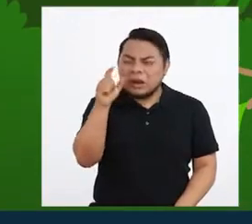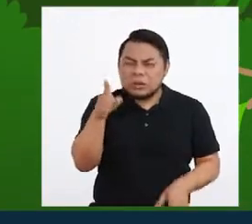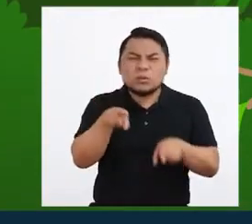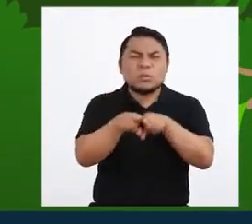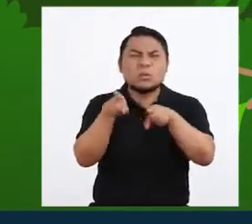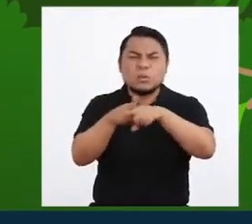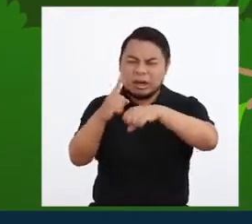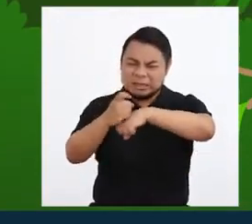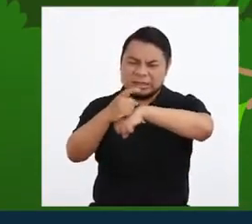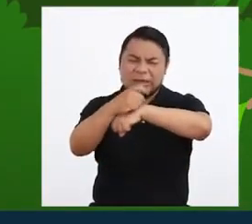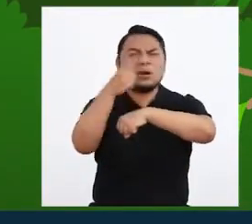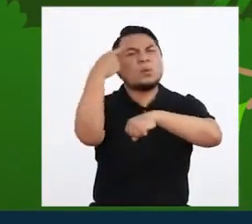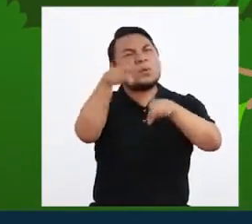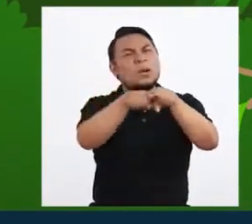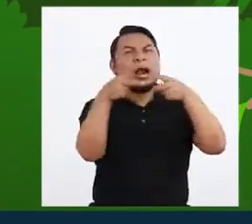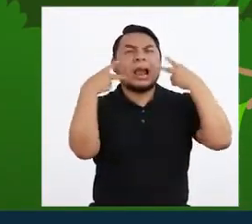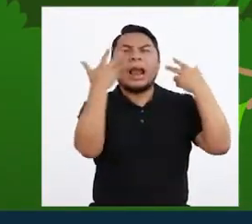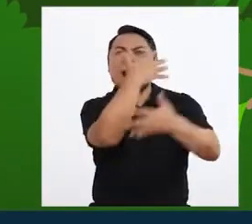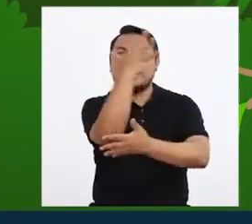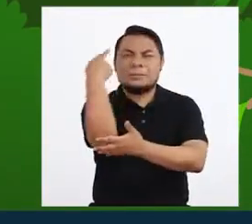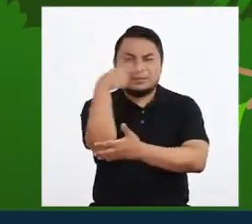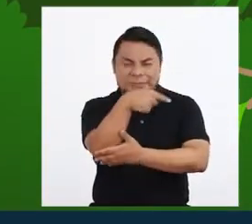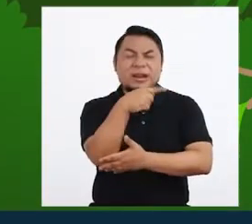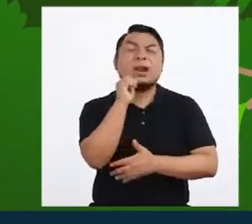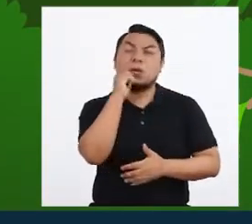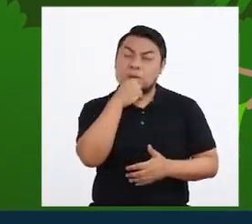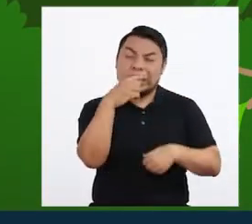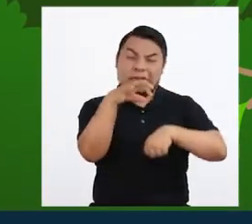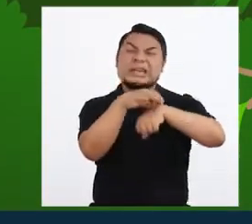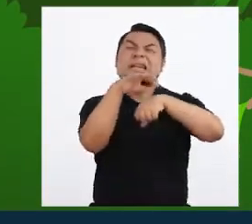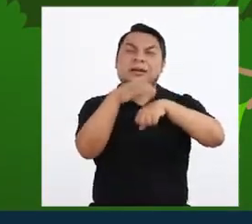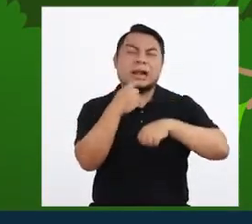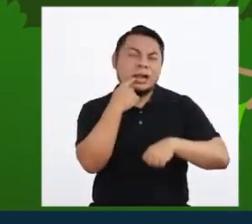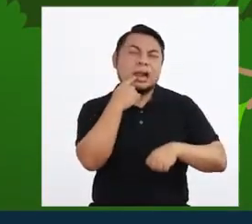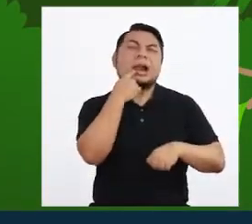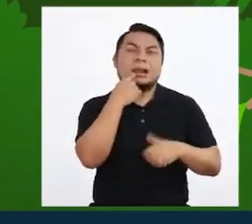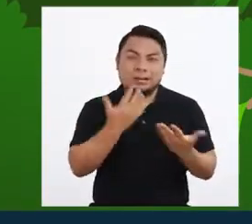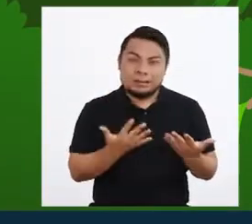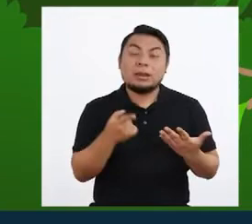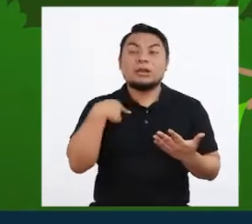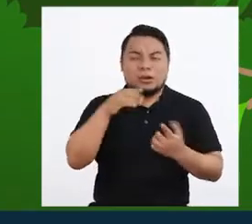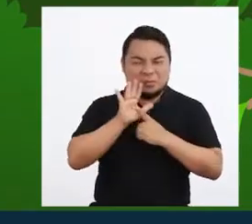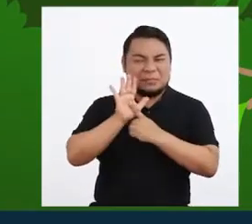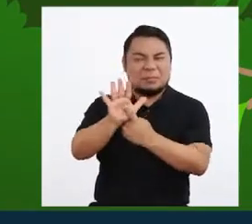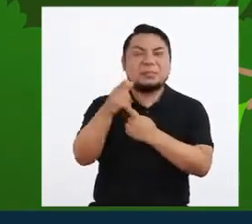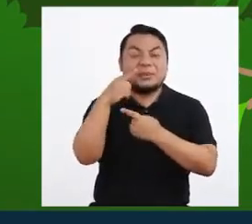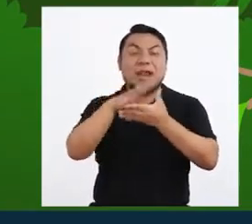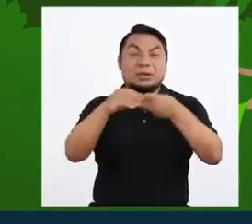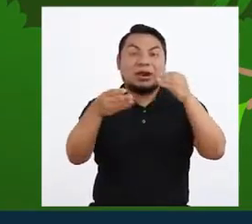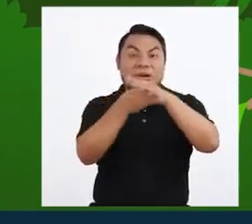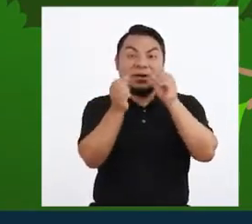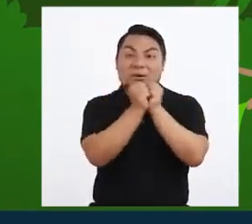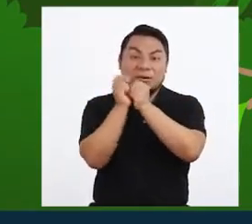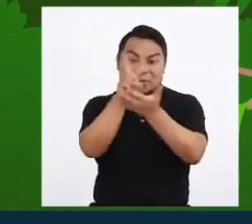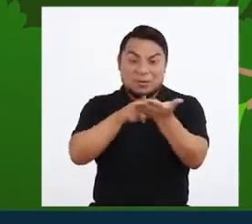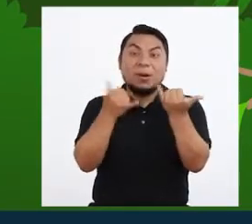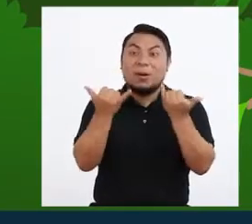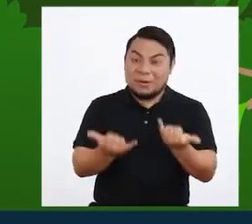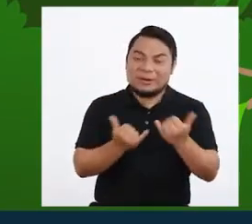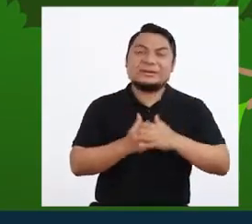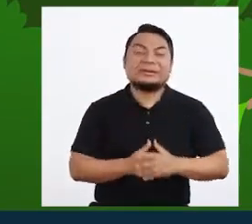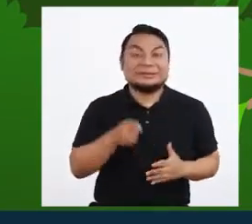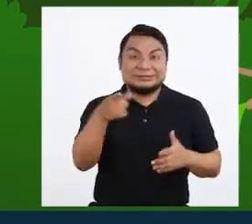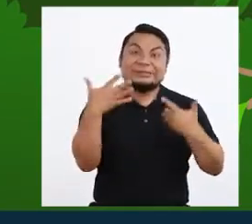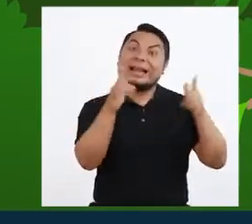una hormiga de donde yo vengo, de la Amazonía. Te la presentaré con la historia de Leemos Juntos de